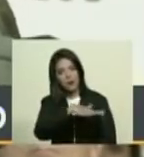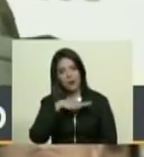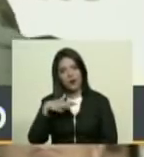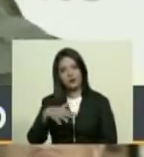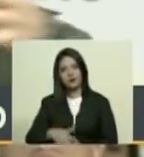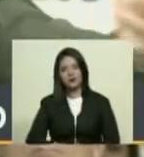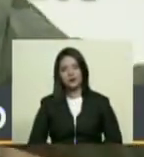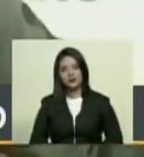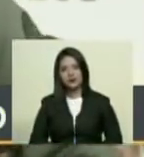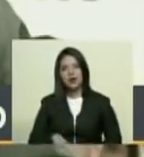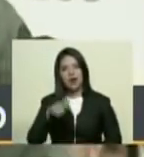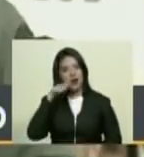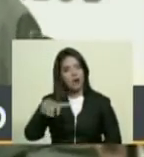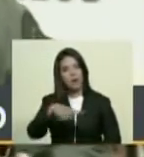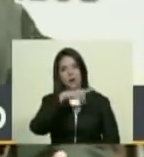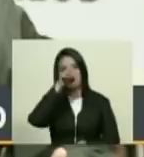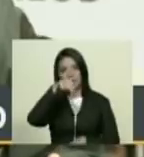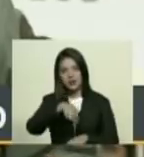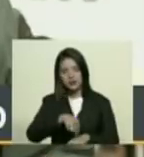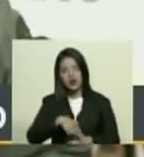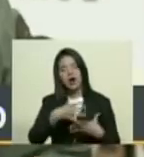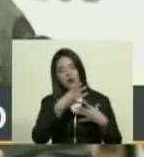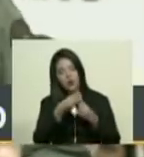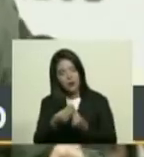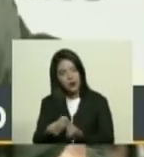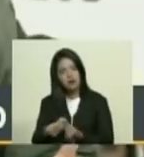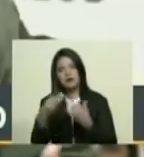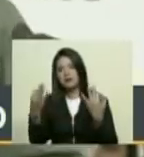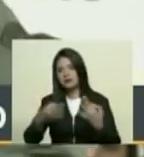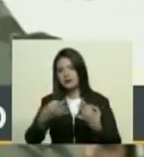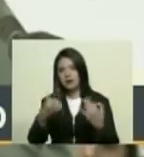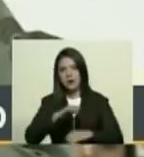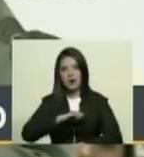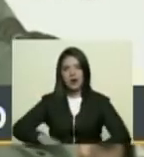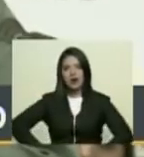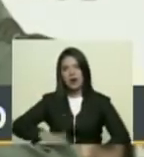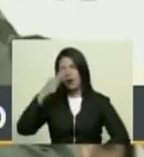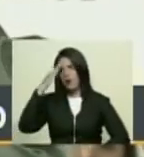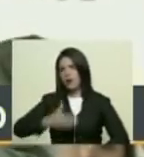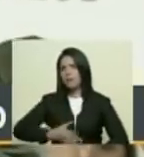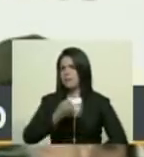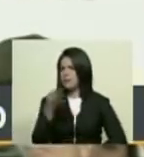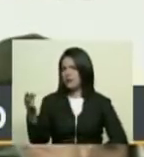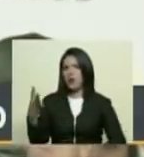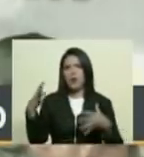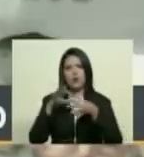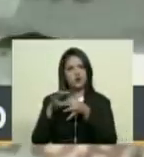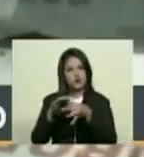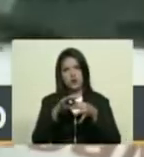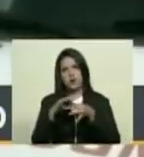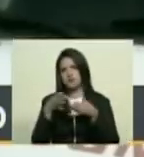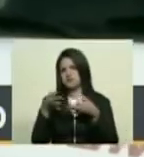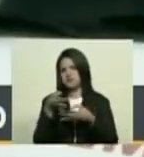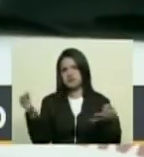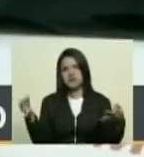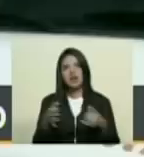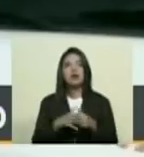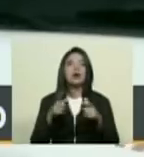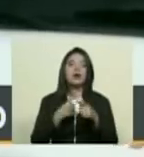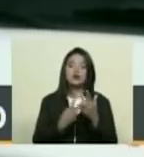pie, el pueblo nacional, acompañando a la Fuerza Armada en perfecta unión cívico-militar. Así que es un